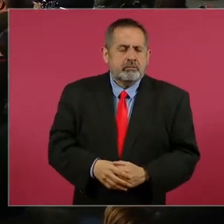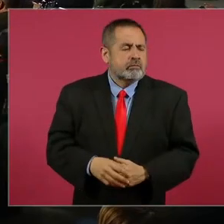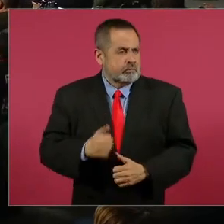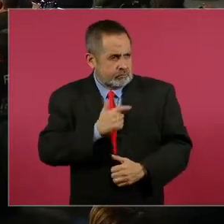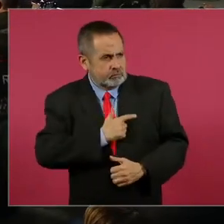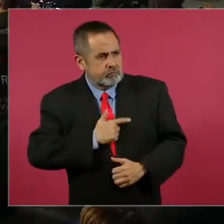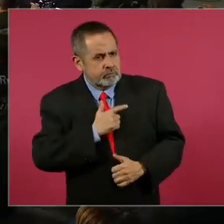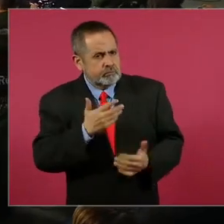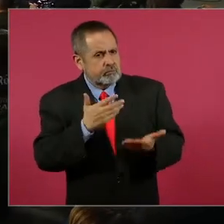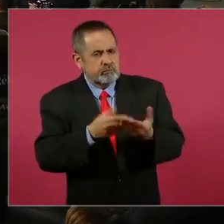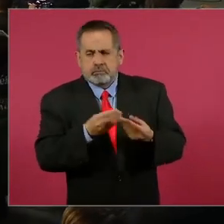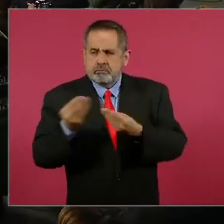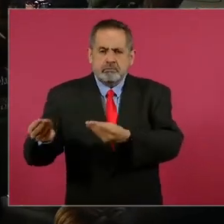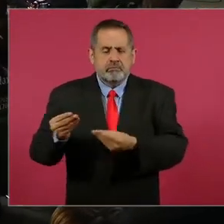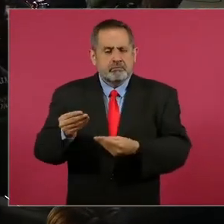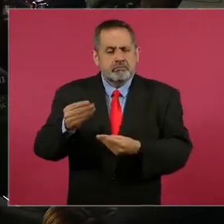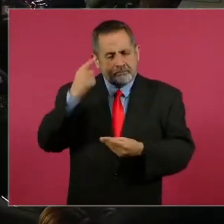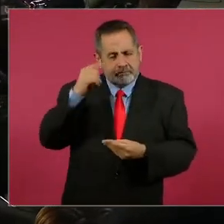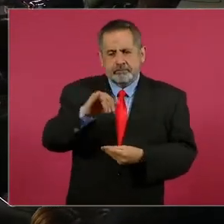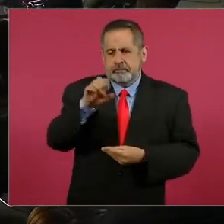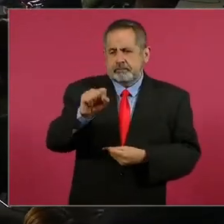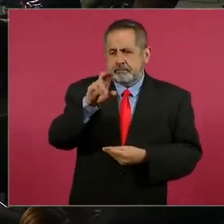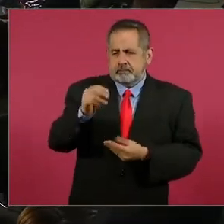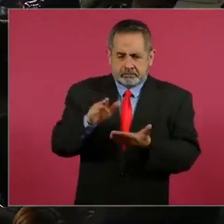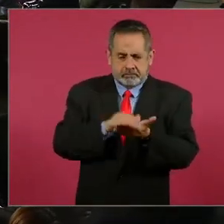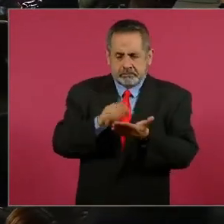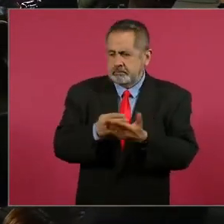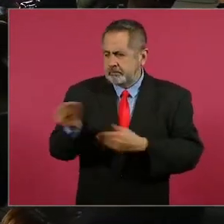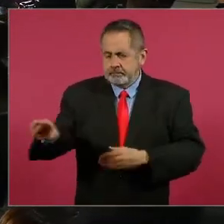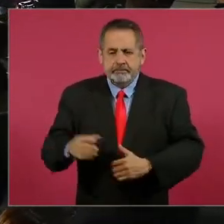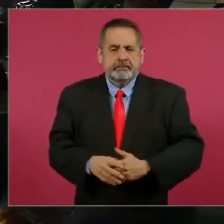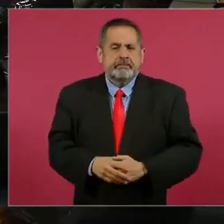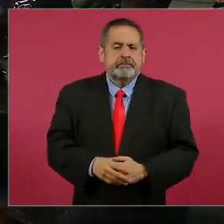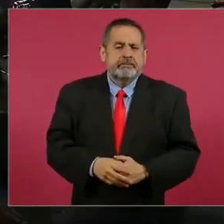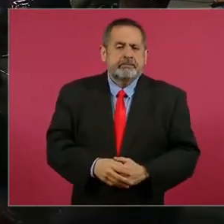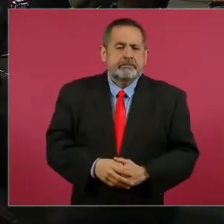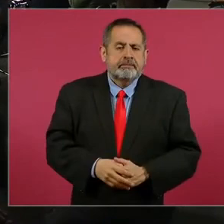paso la información a Jesús. Muy bien.